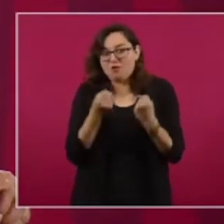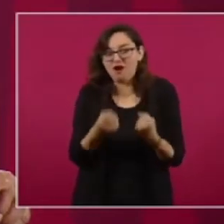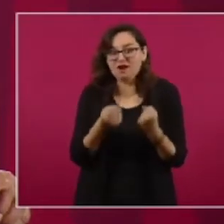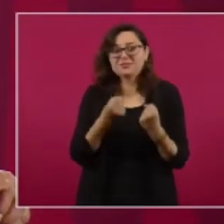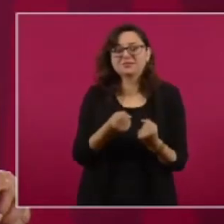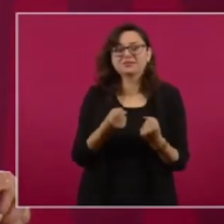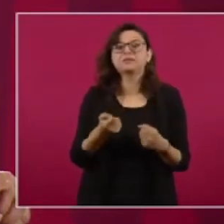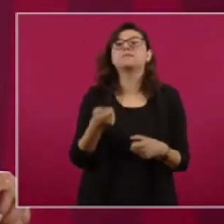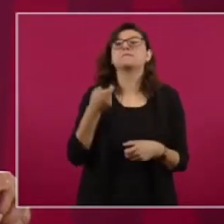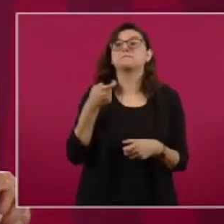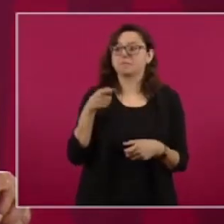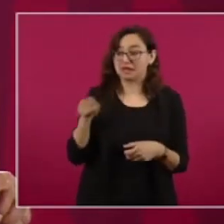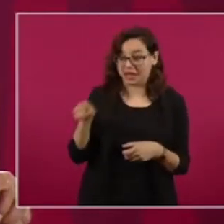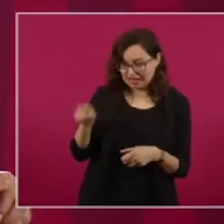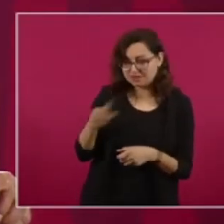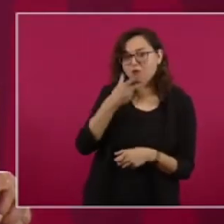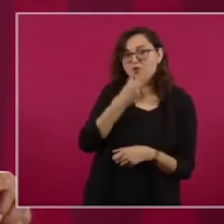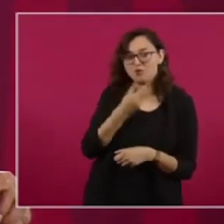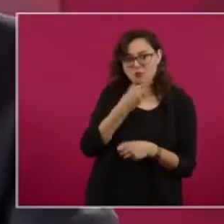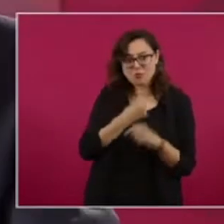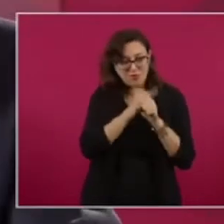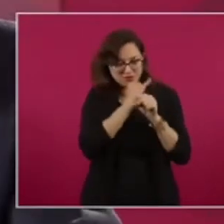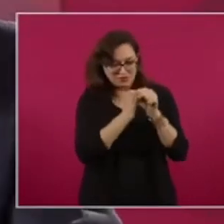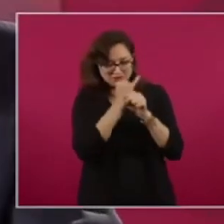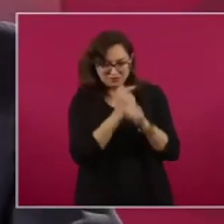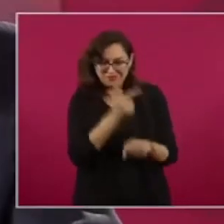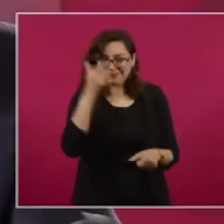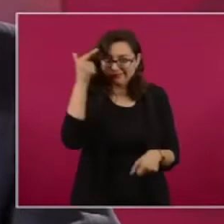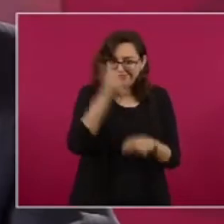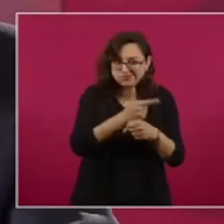siguen haciendo en el mundo.